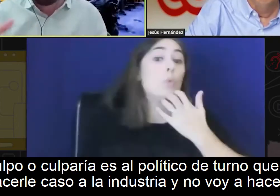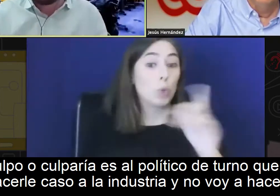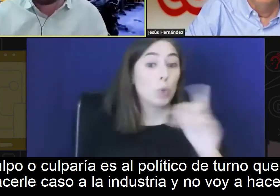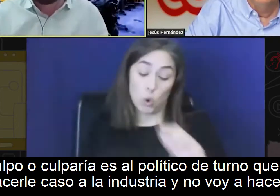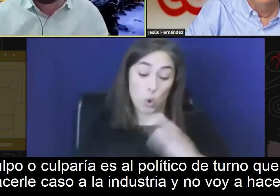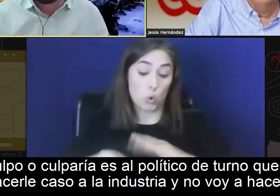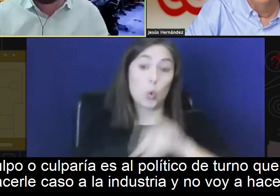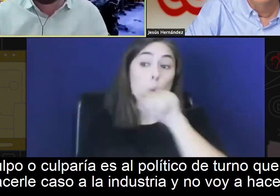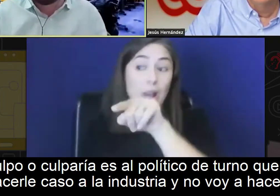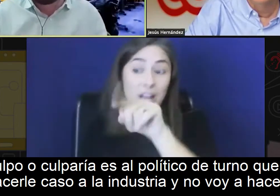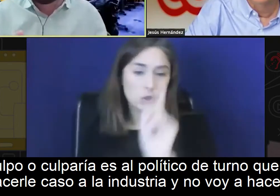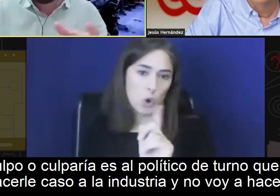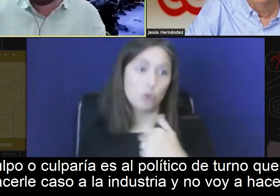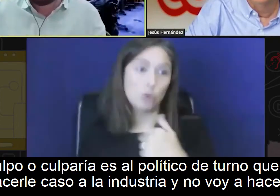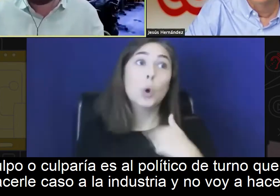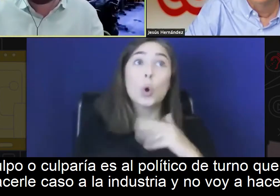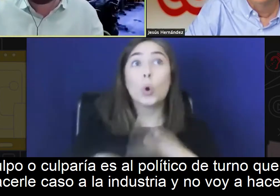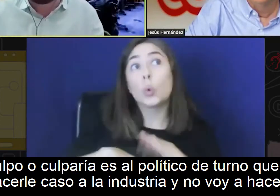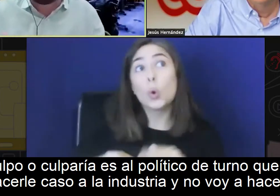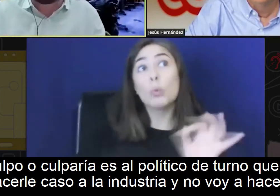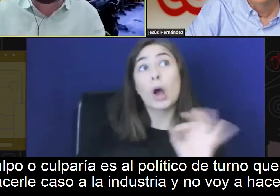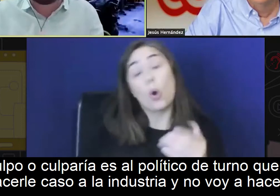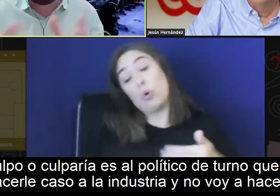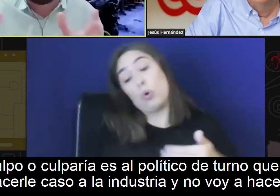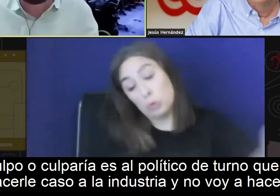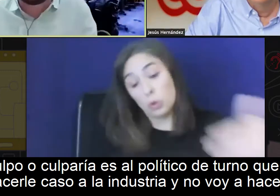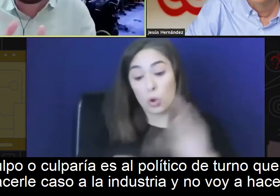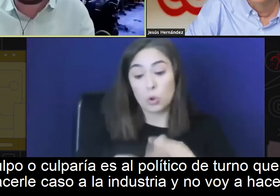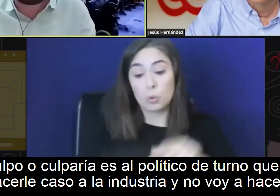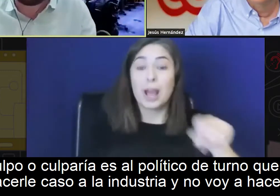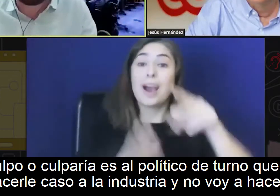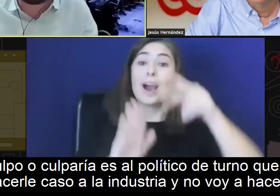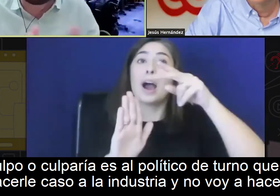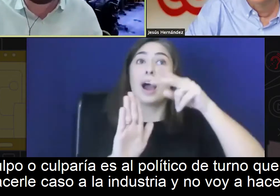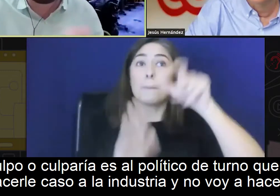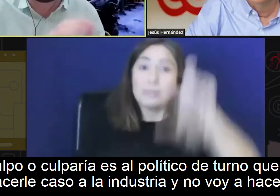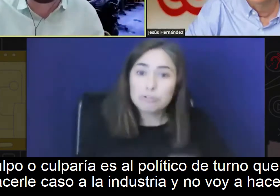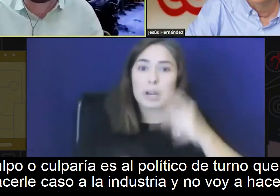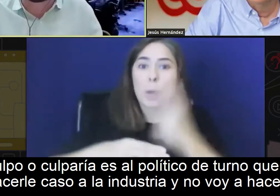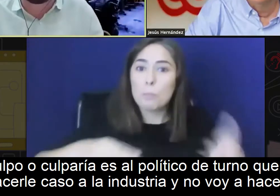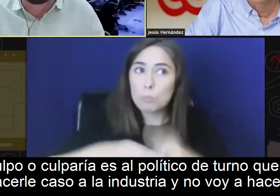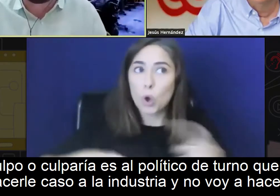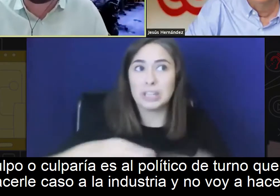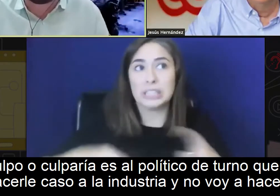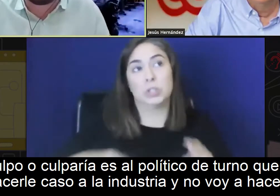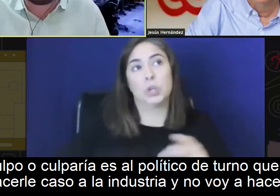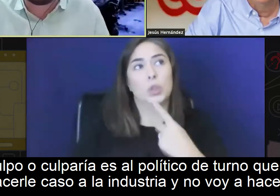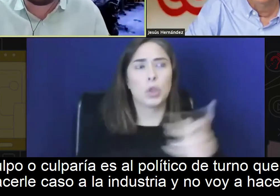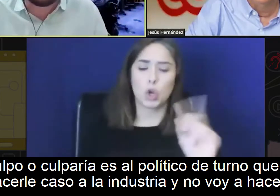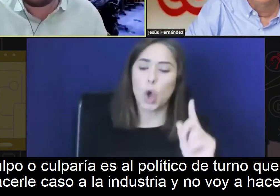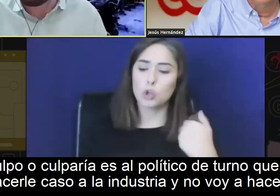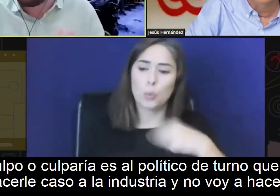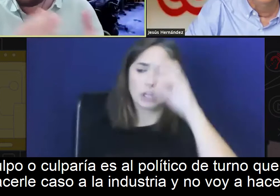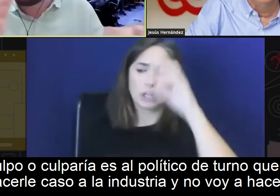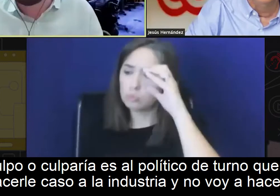o culparía es al político de turno que a lo mejor decide, no, pues voy a hacerle caso a la industria y no voy a hacerle caso